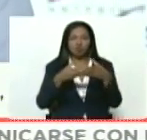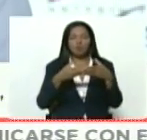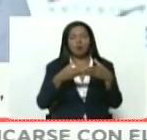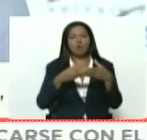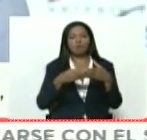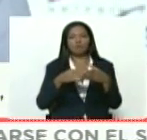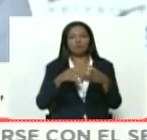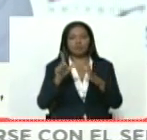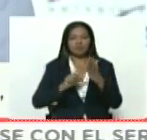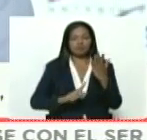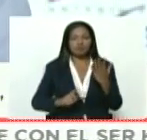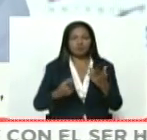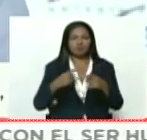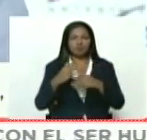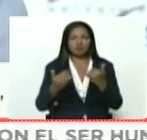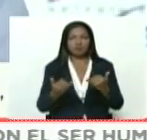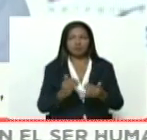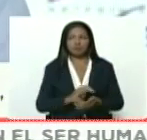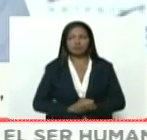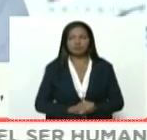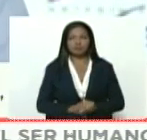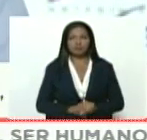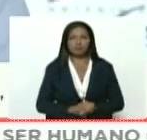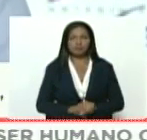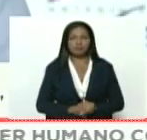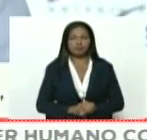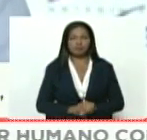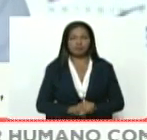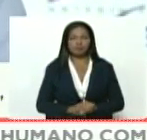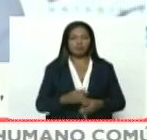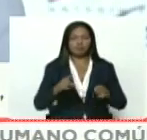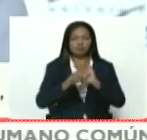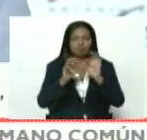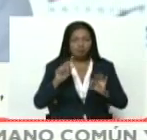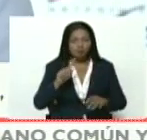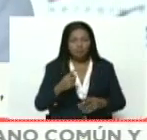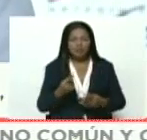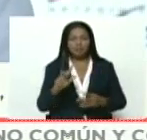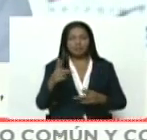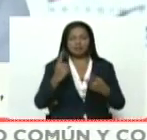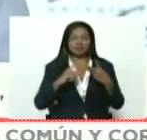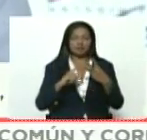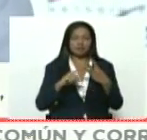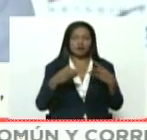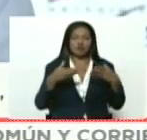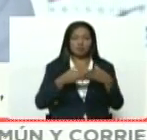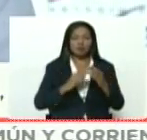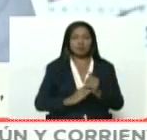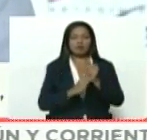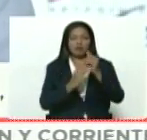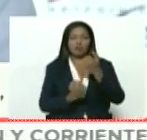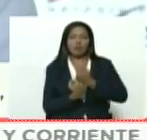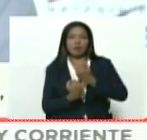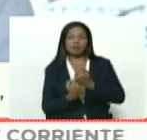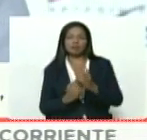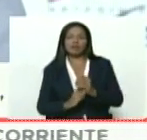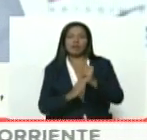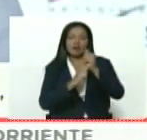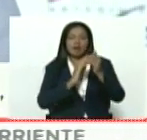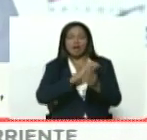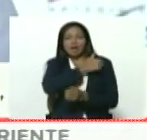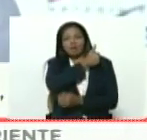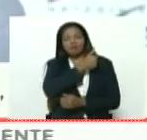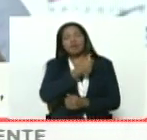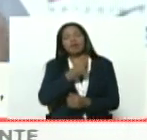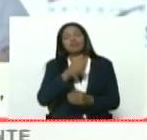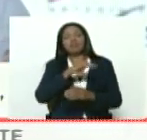llevamos 22.000 de más de 40.000 comunidades. Un tercer público, el liderazgo de base, jefes de calle, jefes de comunidad, jefes